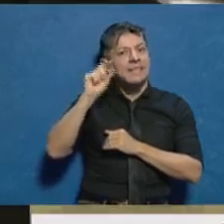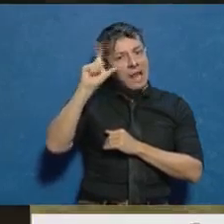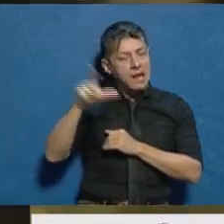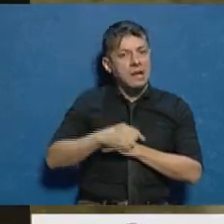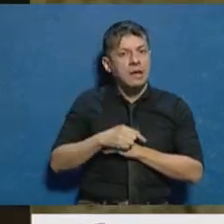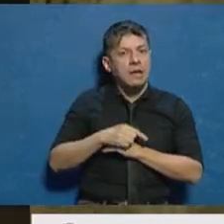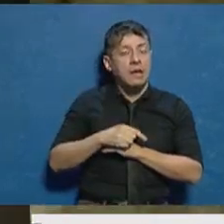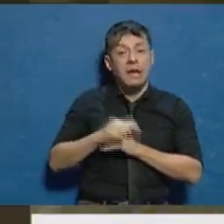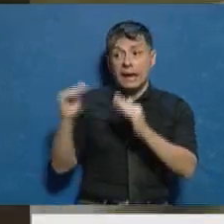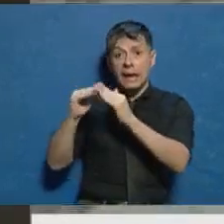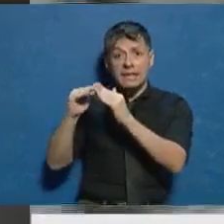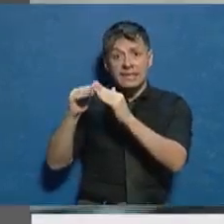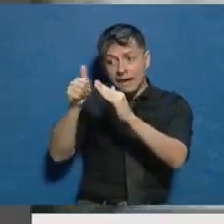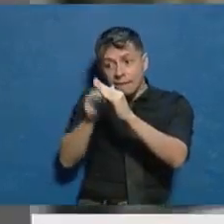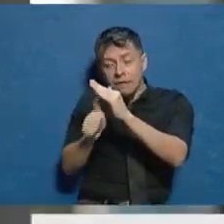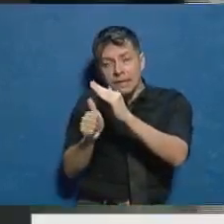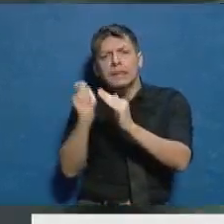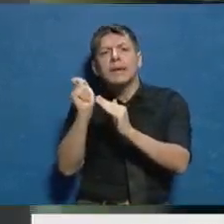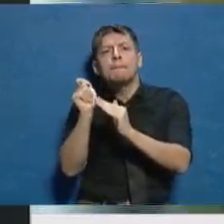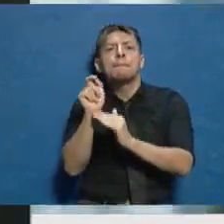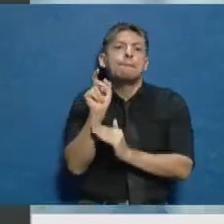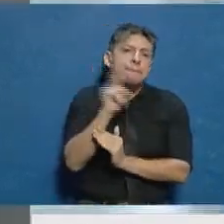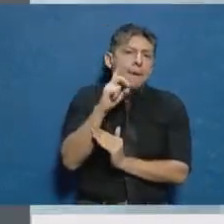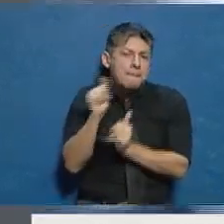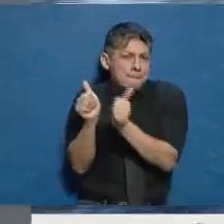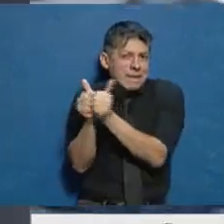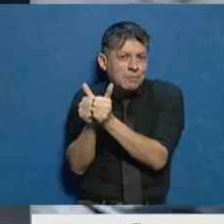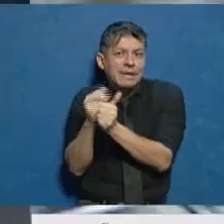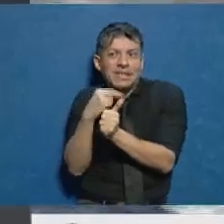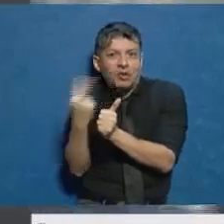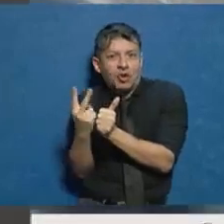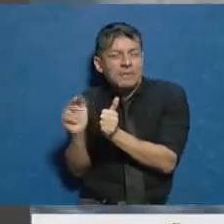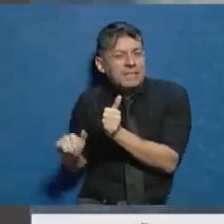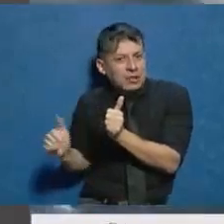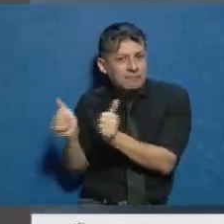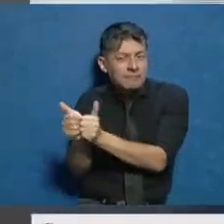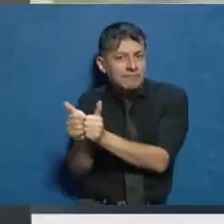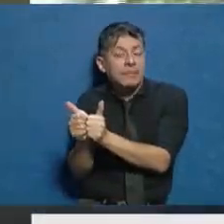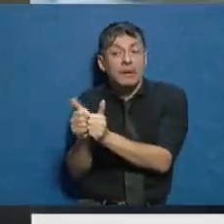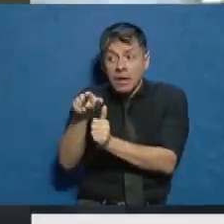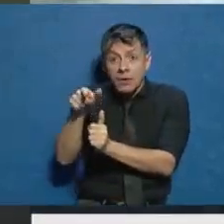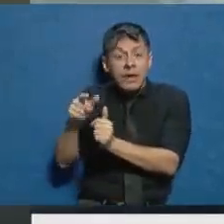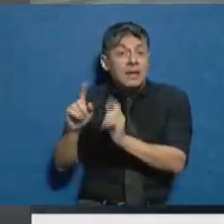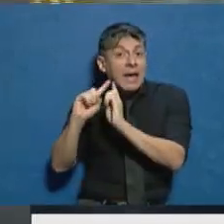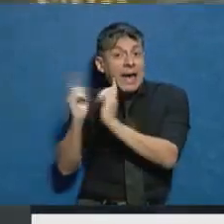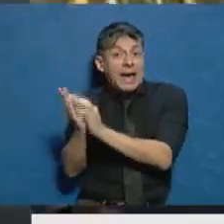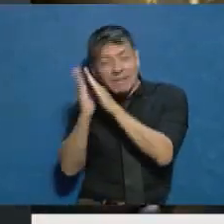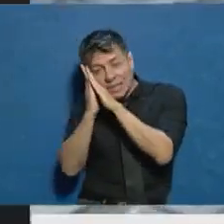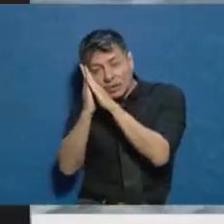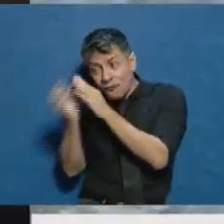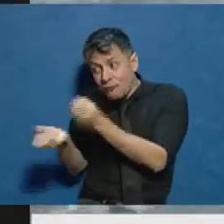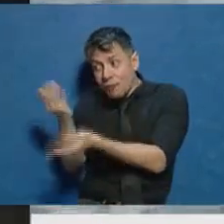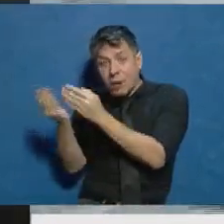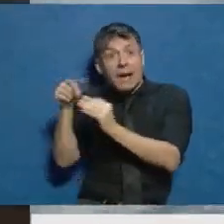matrimonio con sus dos hijos pequeños. El fuego habría comenzado en la habitación del matrimonio. En ese momento no había nadie,